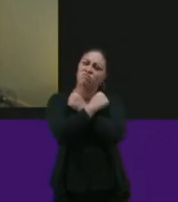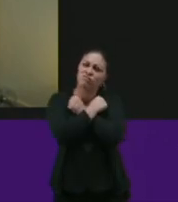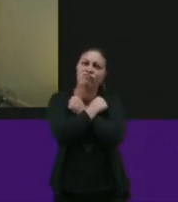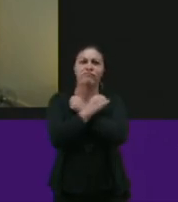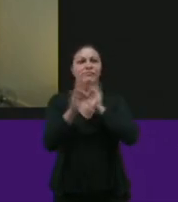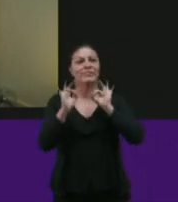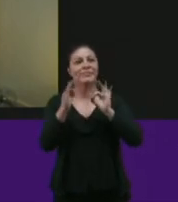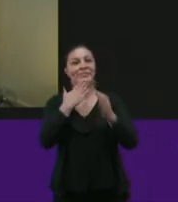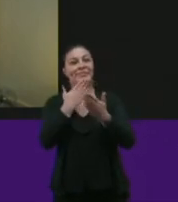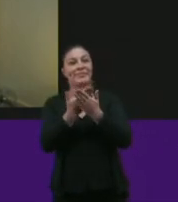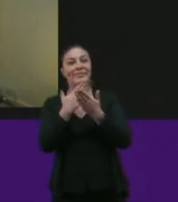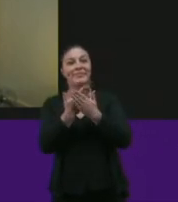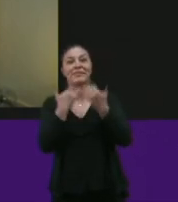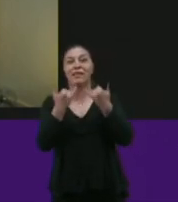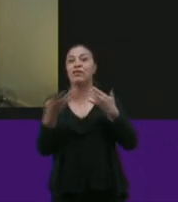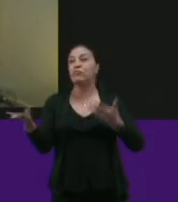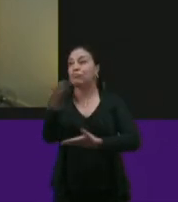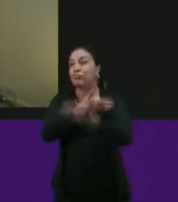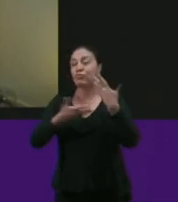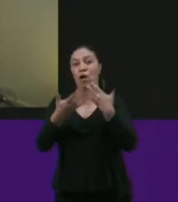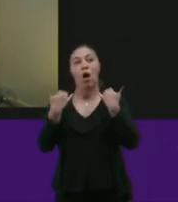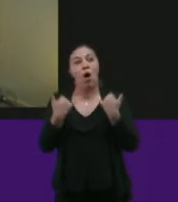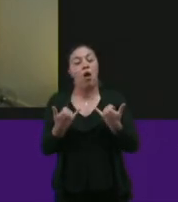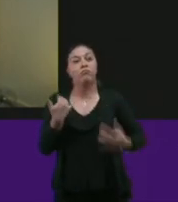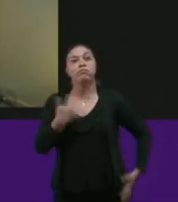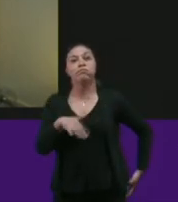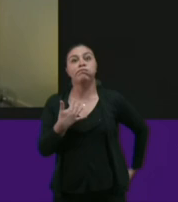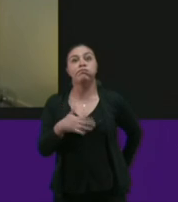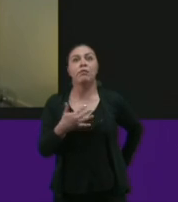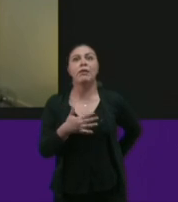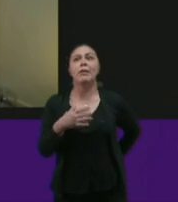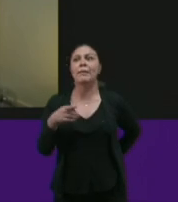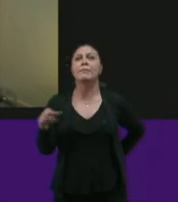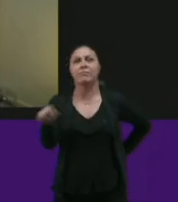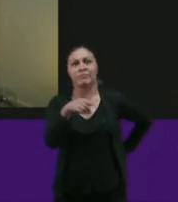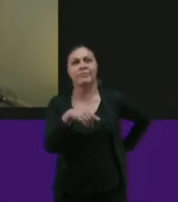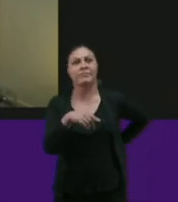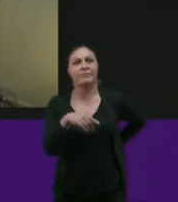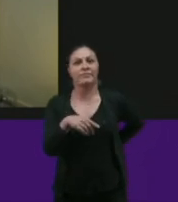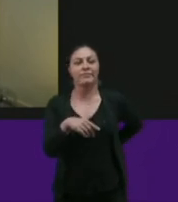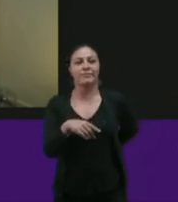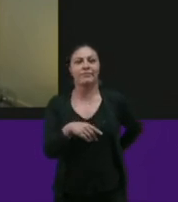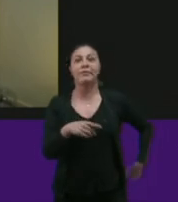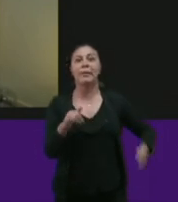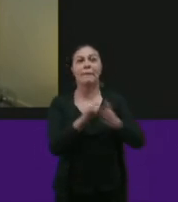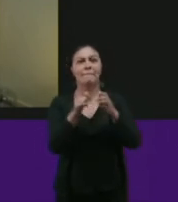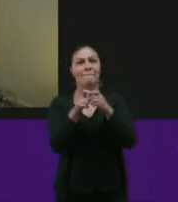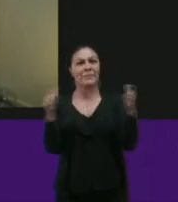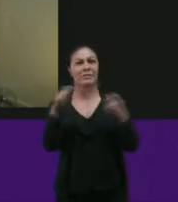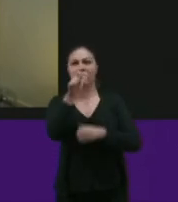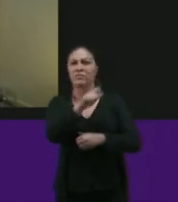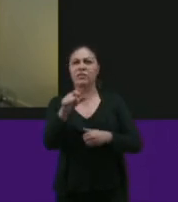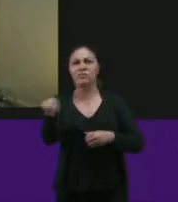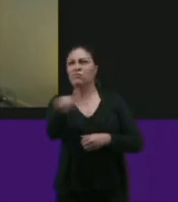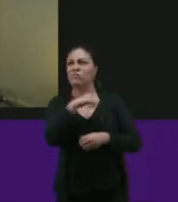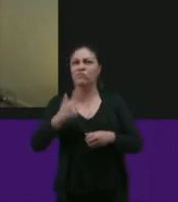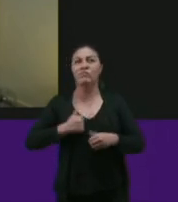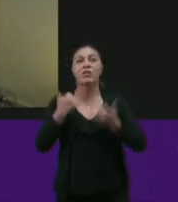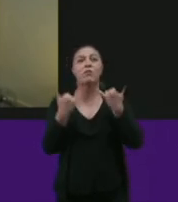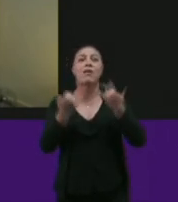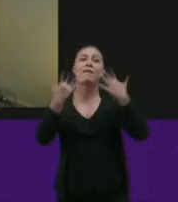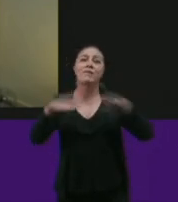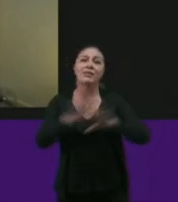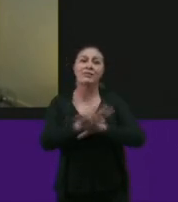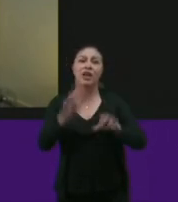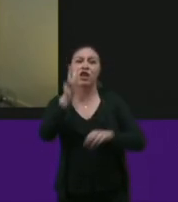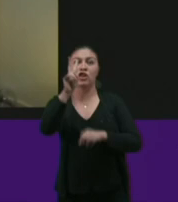por esto, no me imagino toda la gente que tomó nota y aprovechó esto. Nos vamos ya, simplemente 2 segundos para que voleen